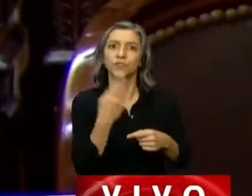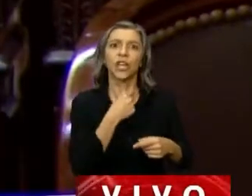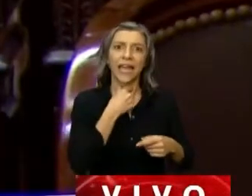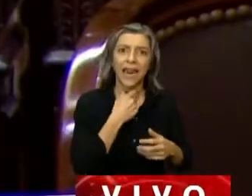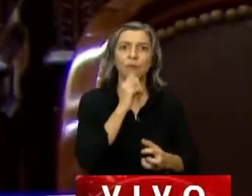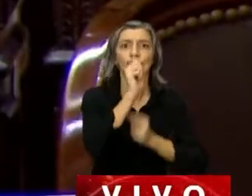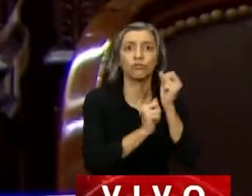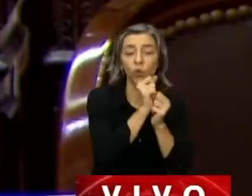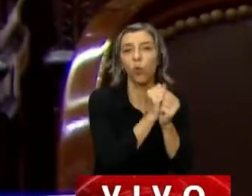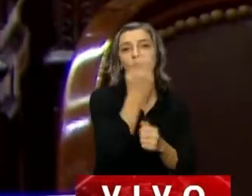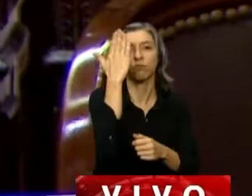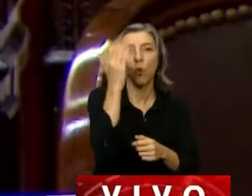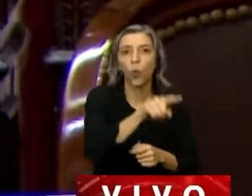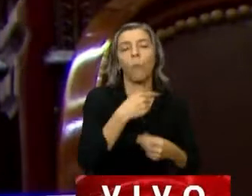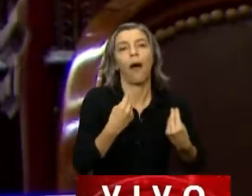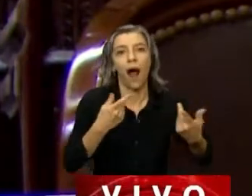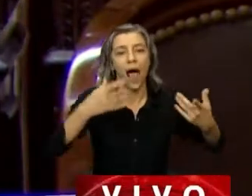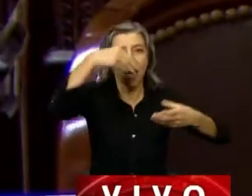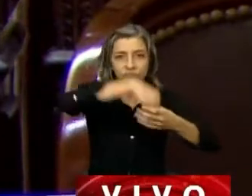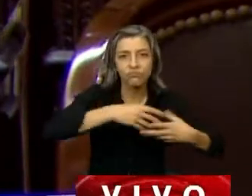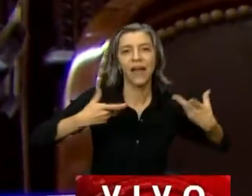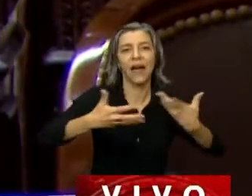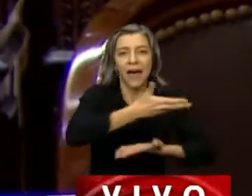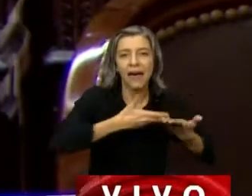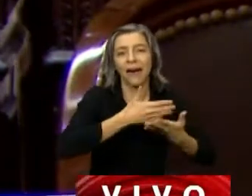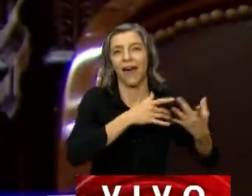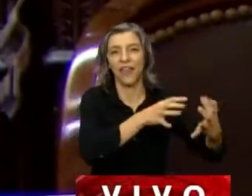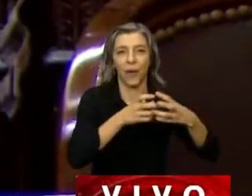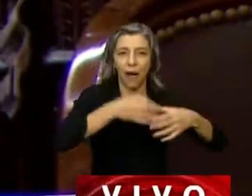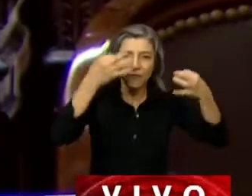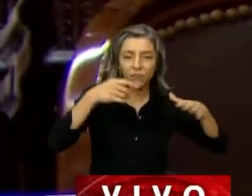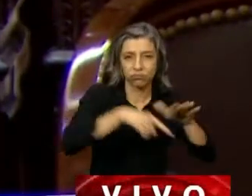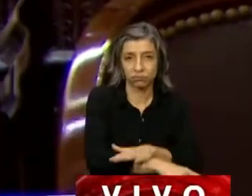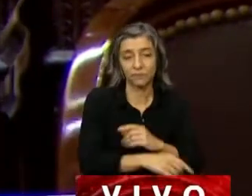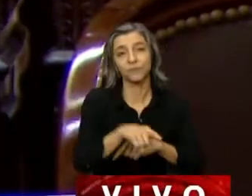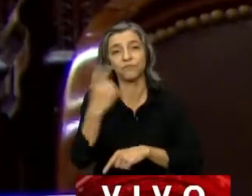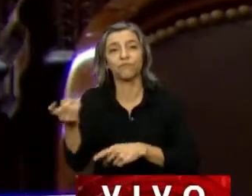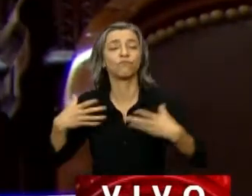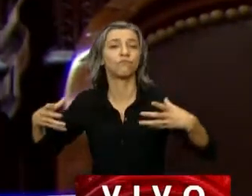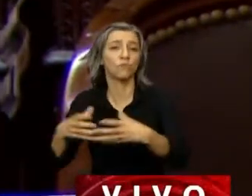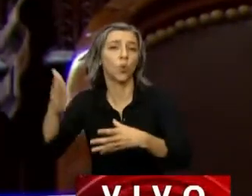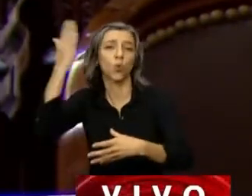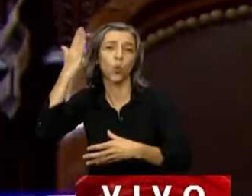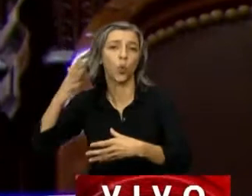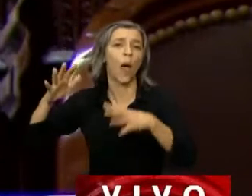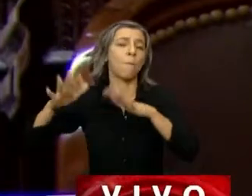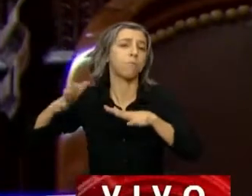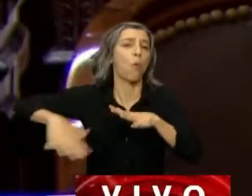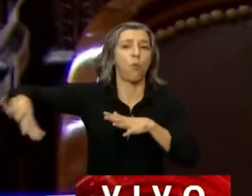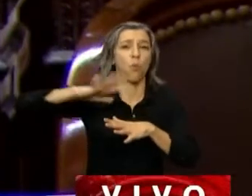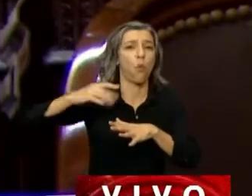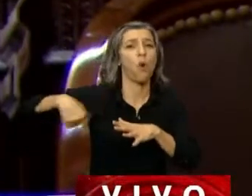culturales fuertes para poder discutirlo y para poder deconstruirlo. Y por otro lado, la cultura popular, que hay muchos modos también de pensarla y